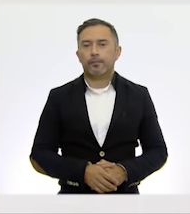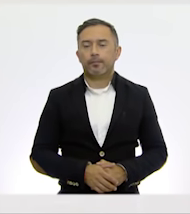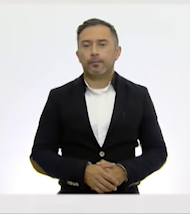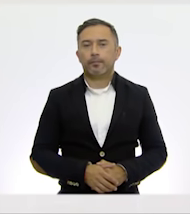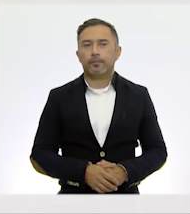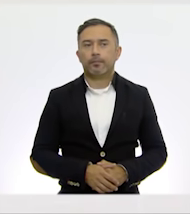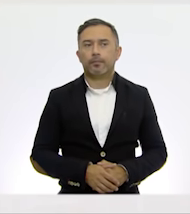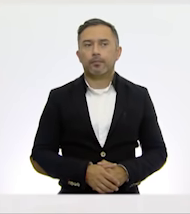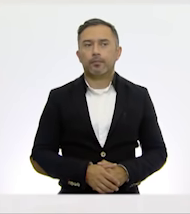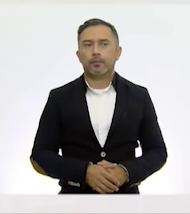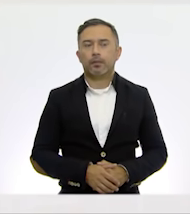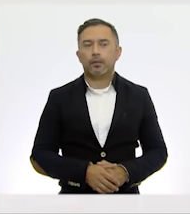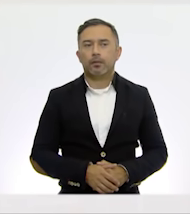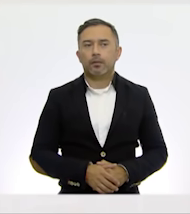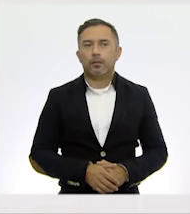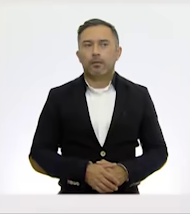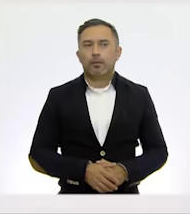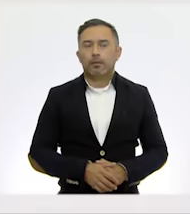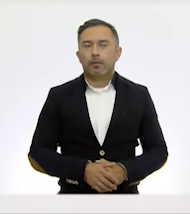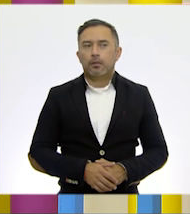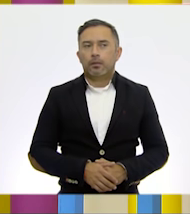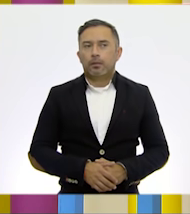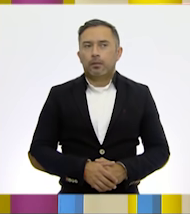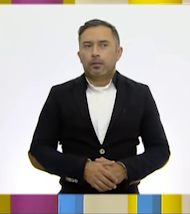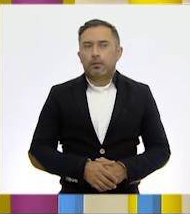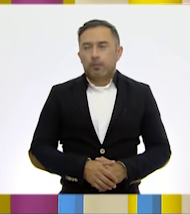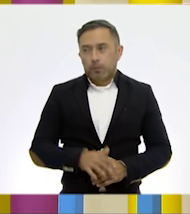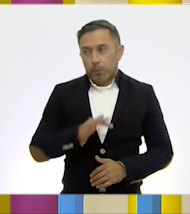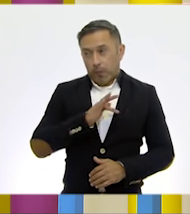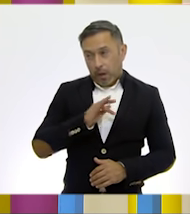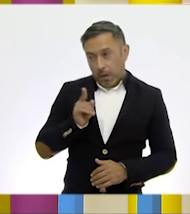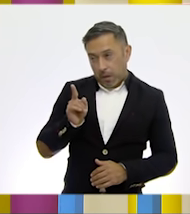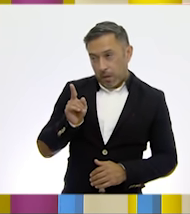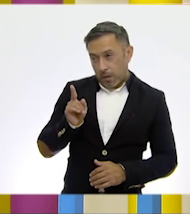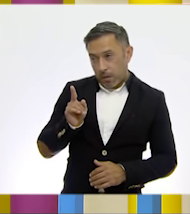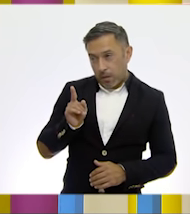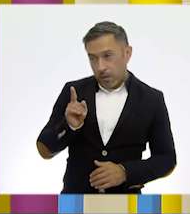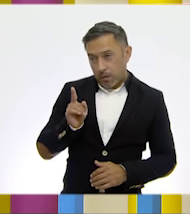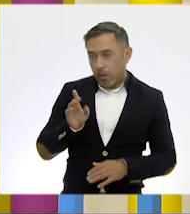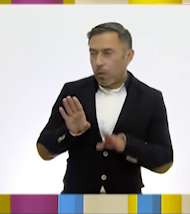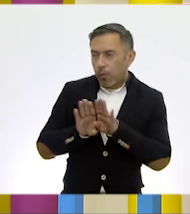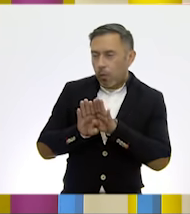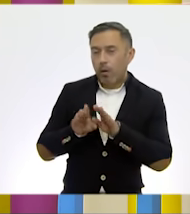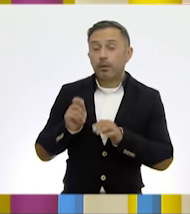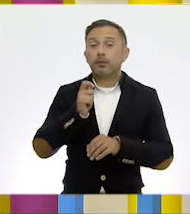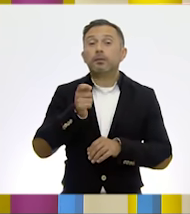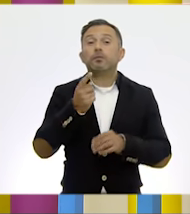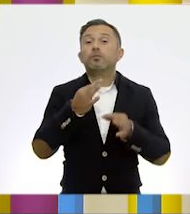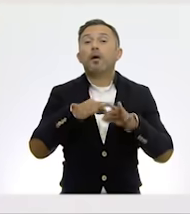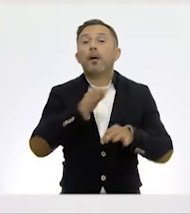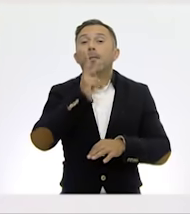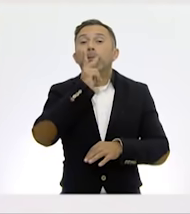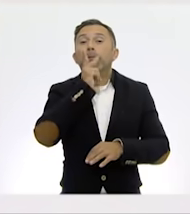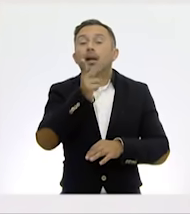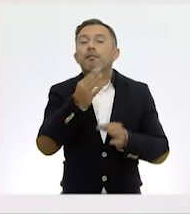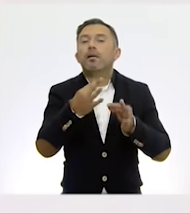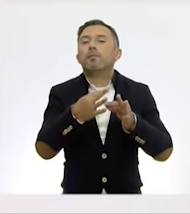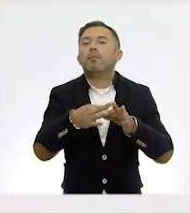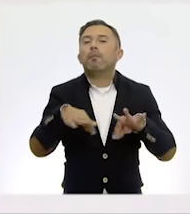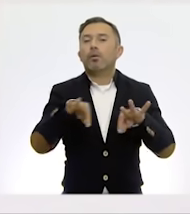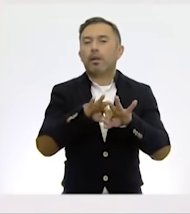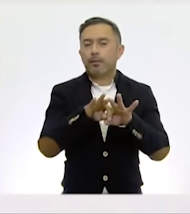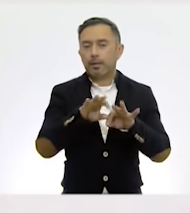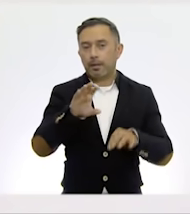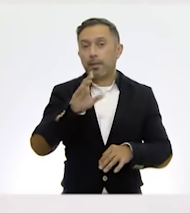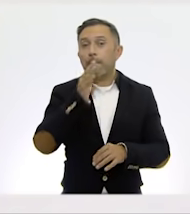¿Y solo breve? sea, ¿así poquita? No, con palabras clave, como llamamos ahorita,